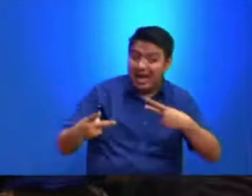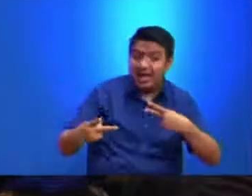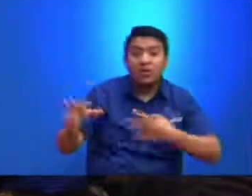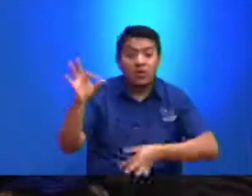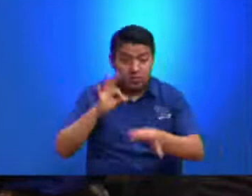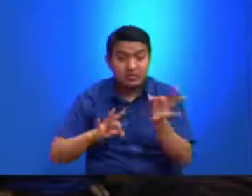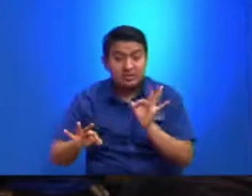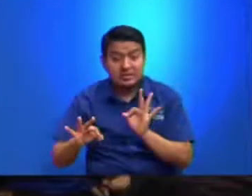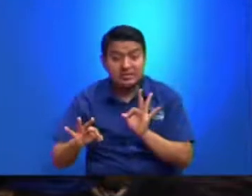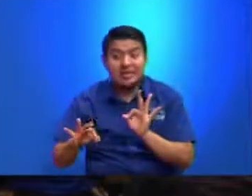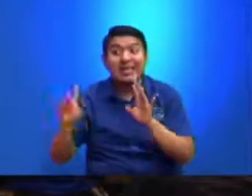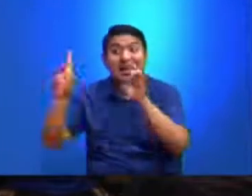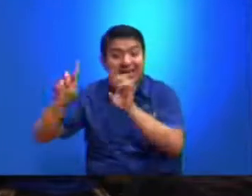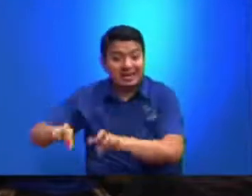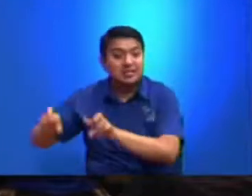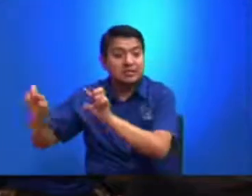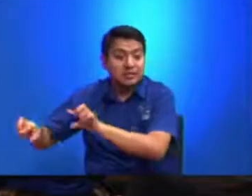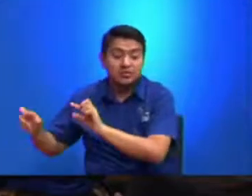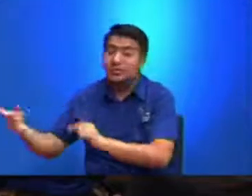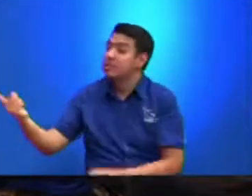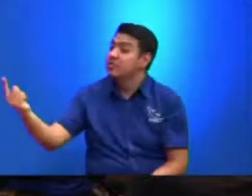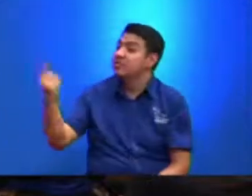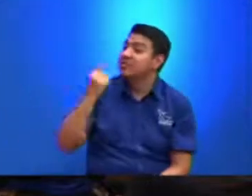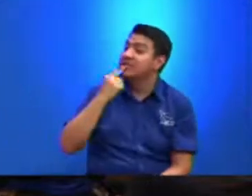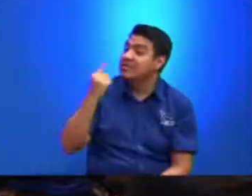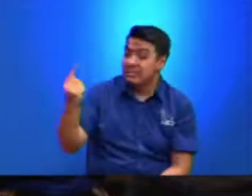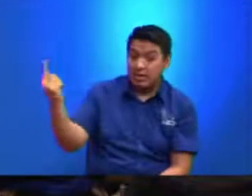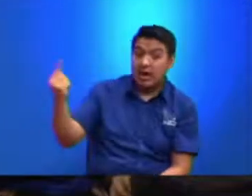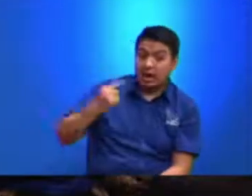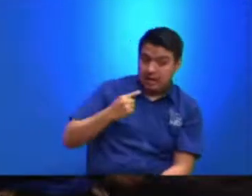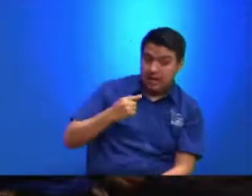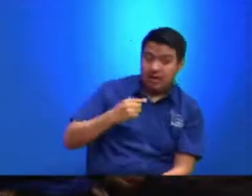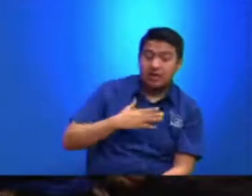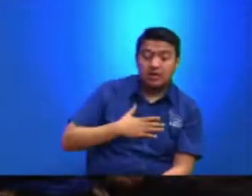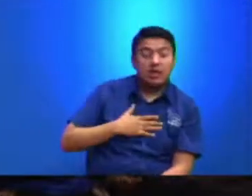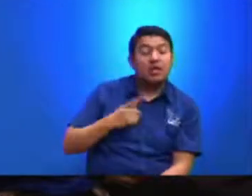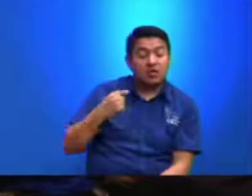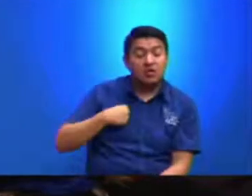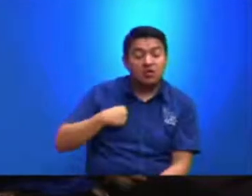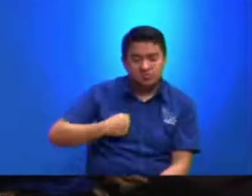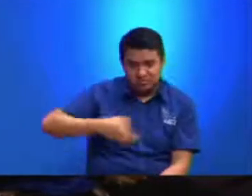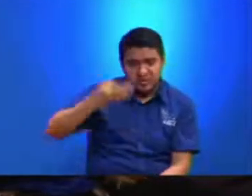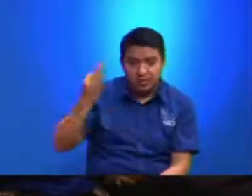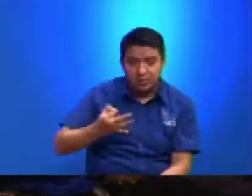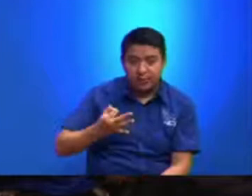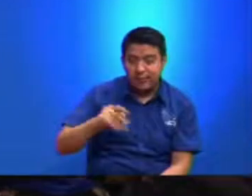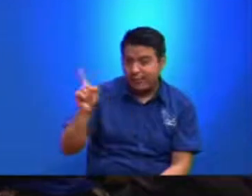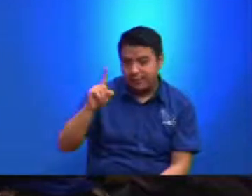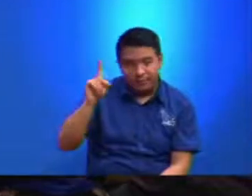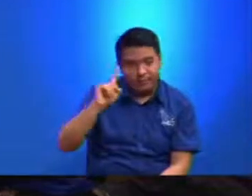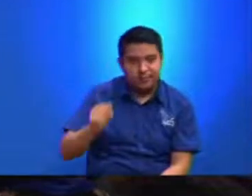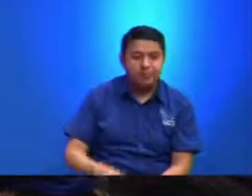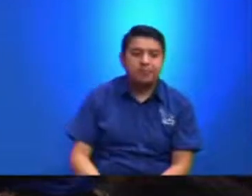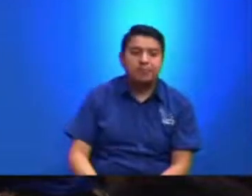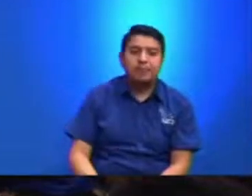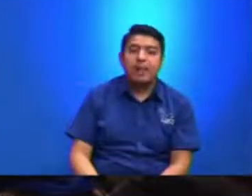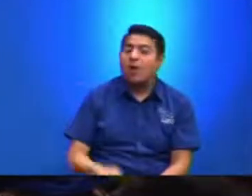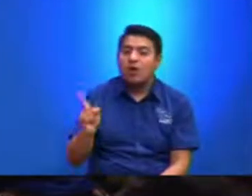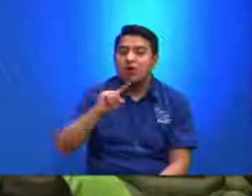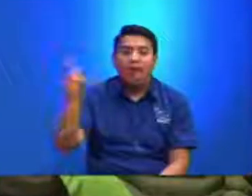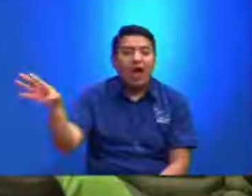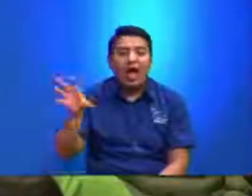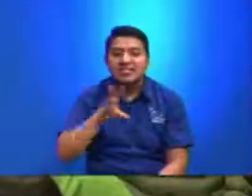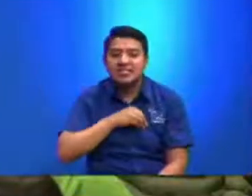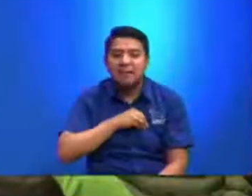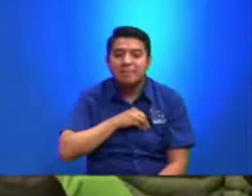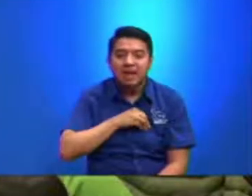Pero le gusta. Y ese es un gusanito, hermano, que yo creo que muchísima gente tiene, bueno, todos